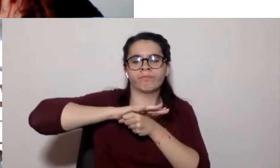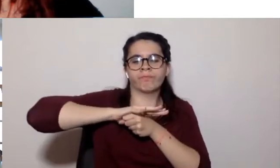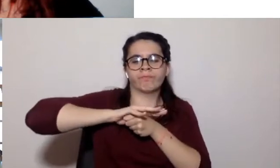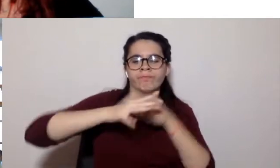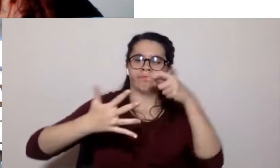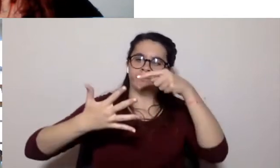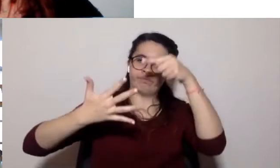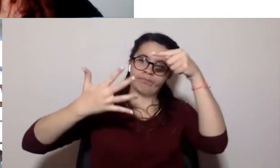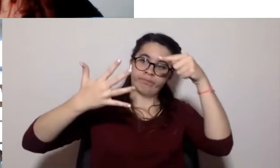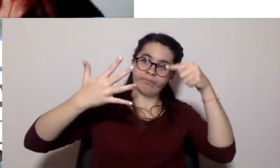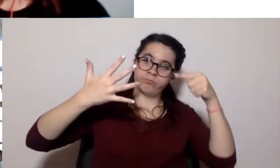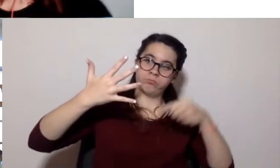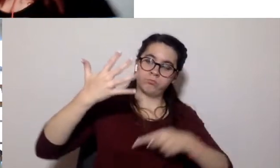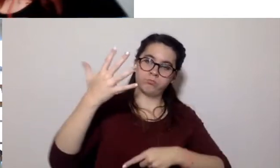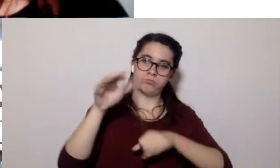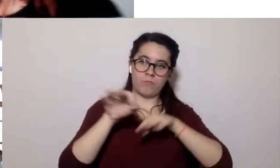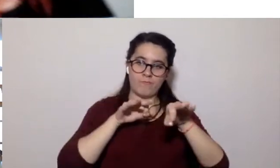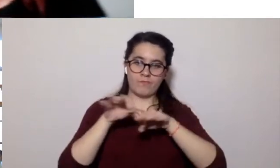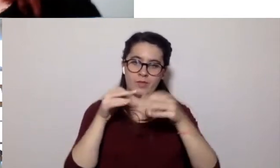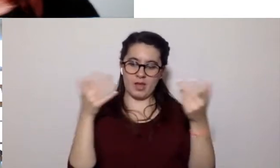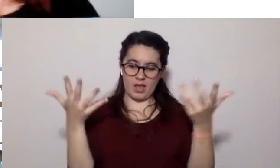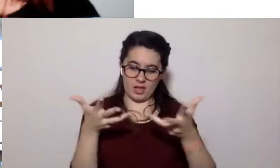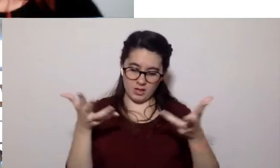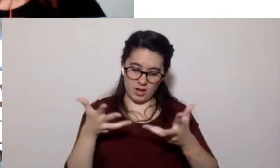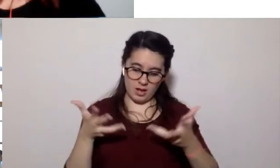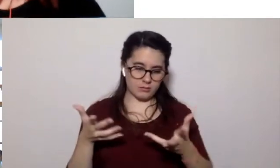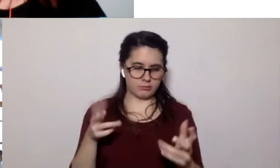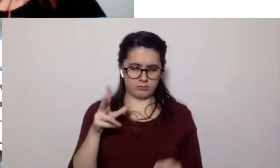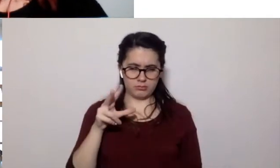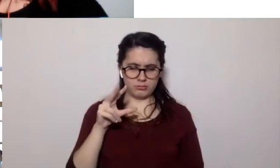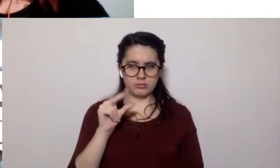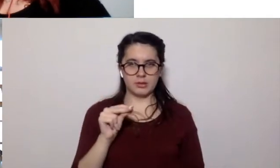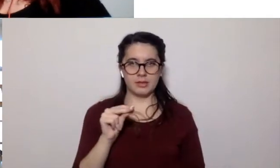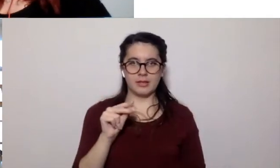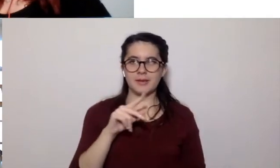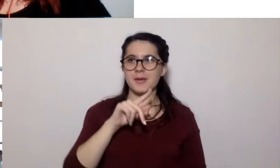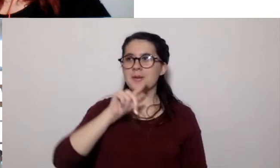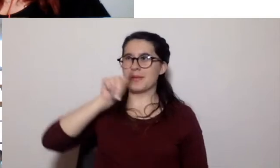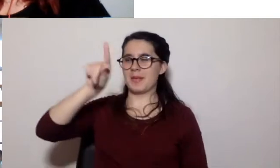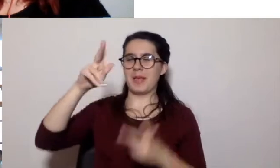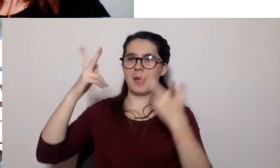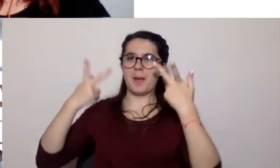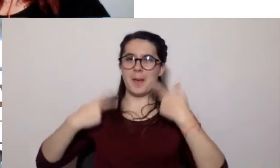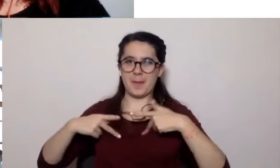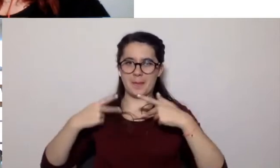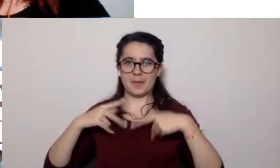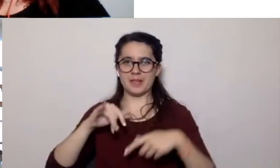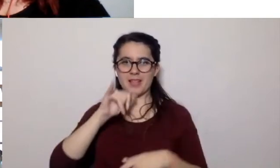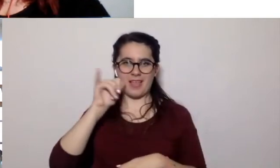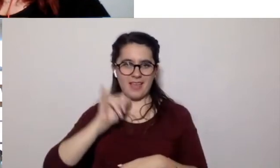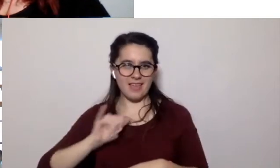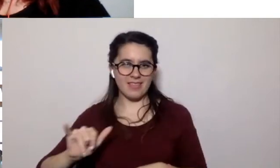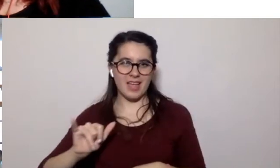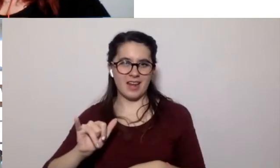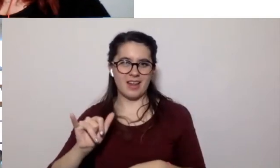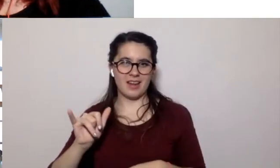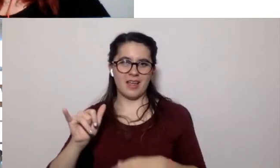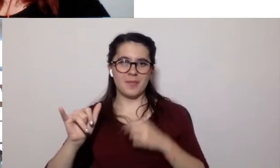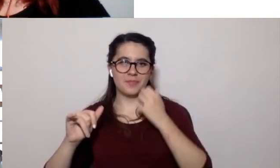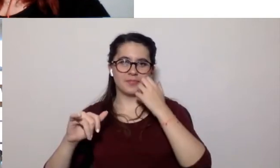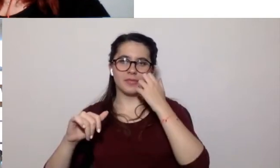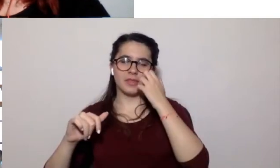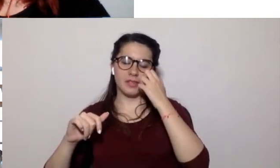Hay una frase que tienen los italianos que amo, que es